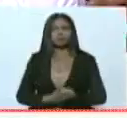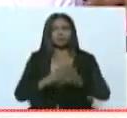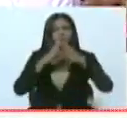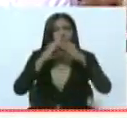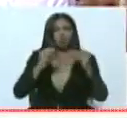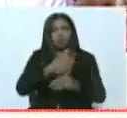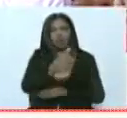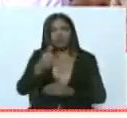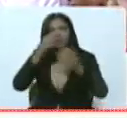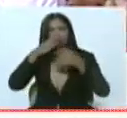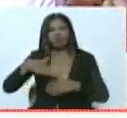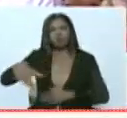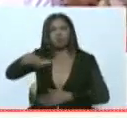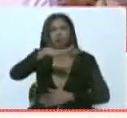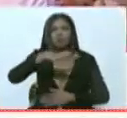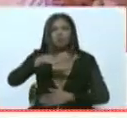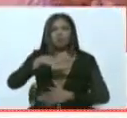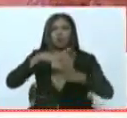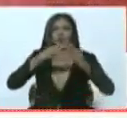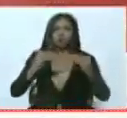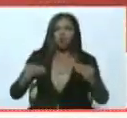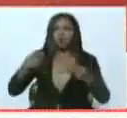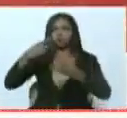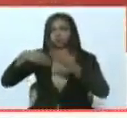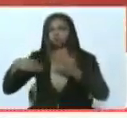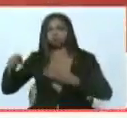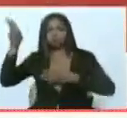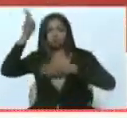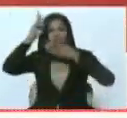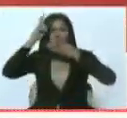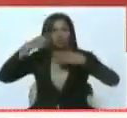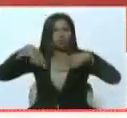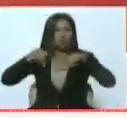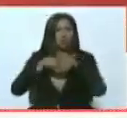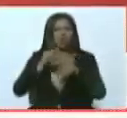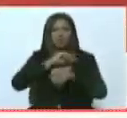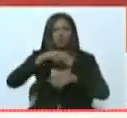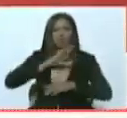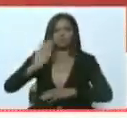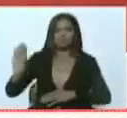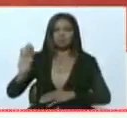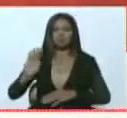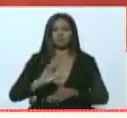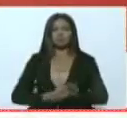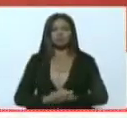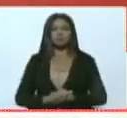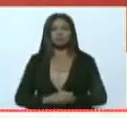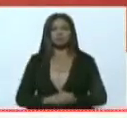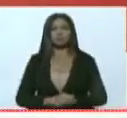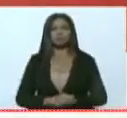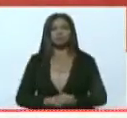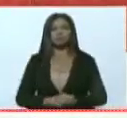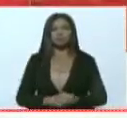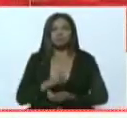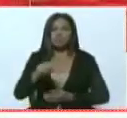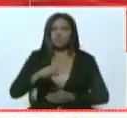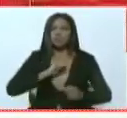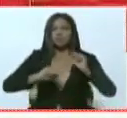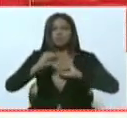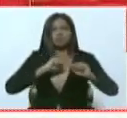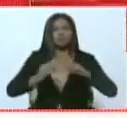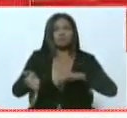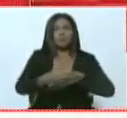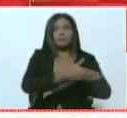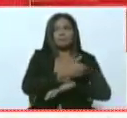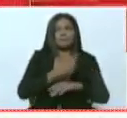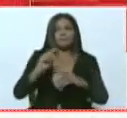los pueblos, caciques y cacicas indios de nuestra patria. Este movimiento que recogió